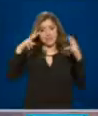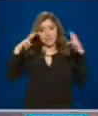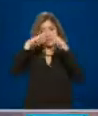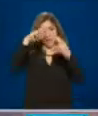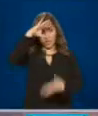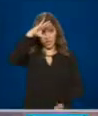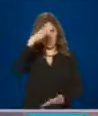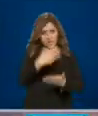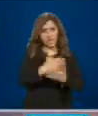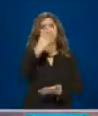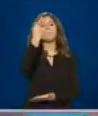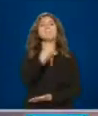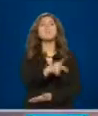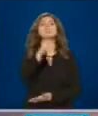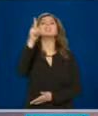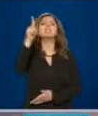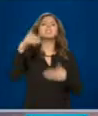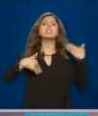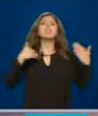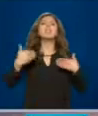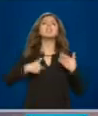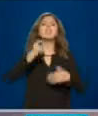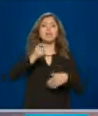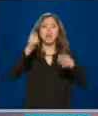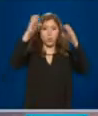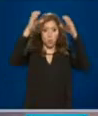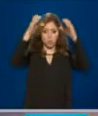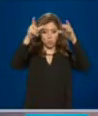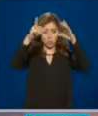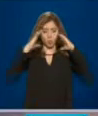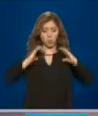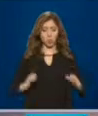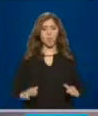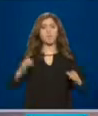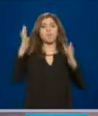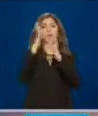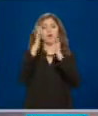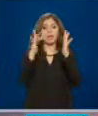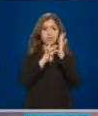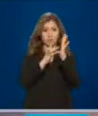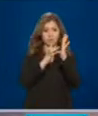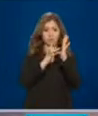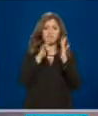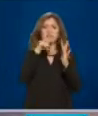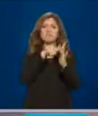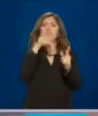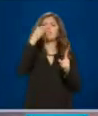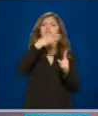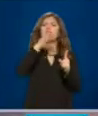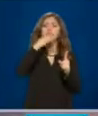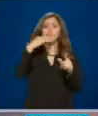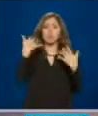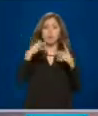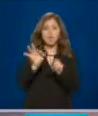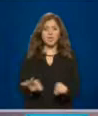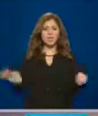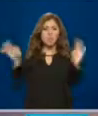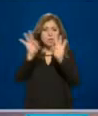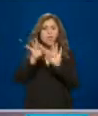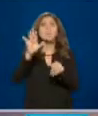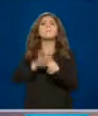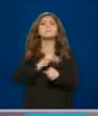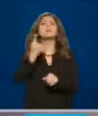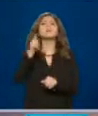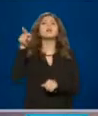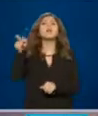conmemora el cuerpo de Cristo. Es una de las fiestas principales porque uno de los